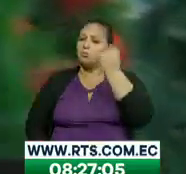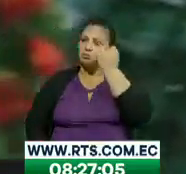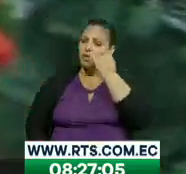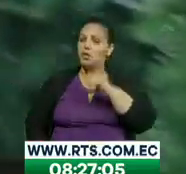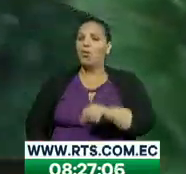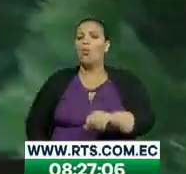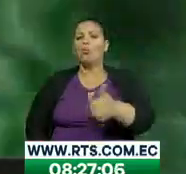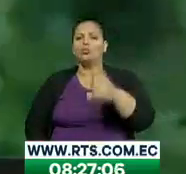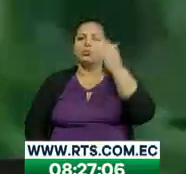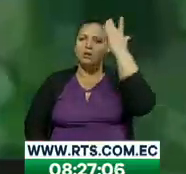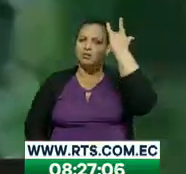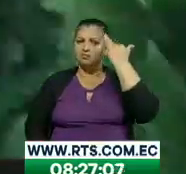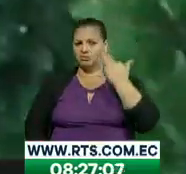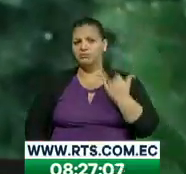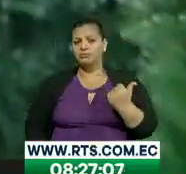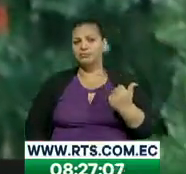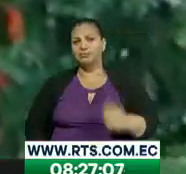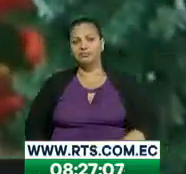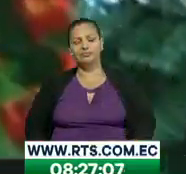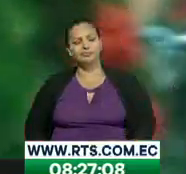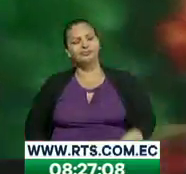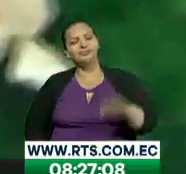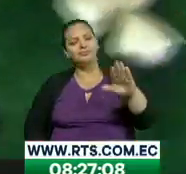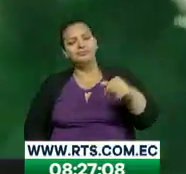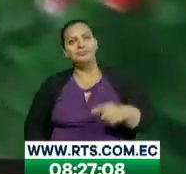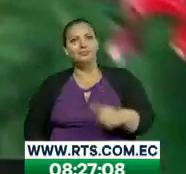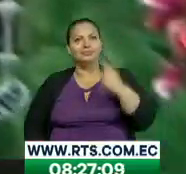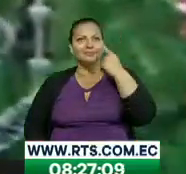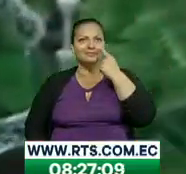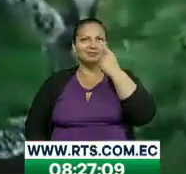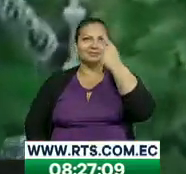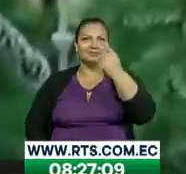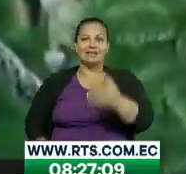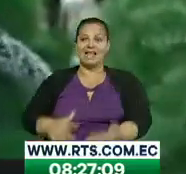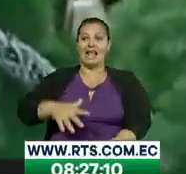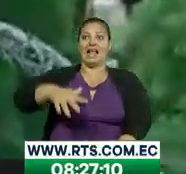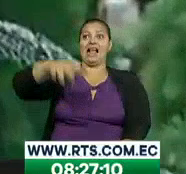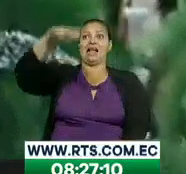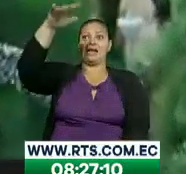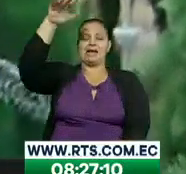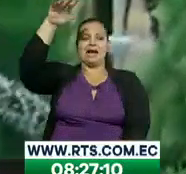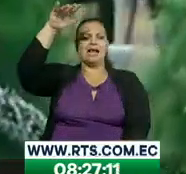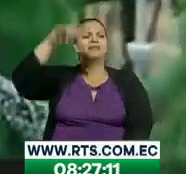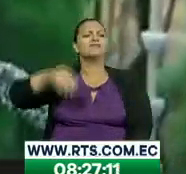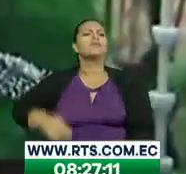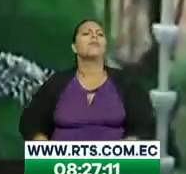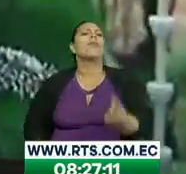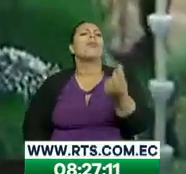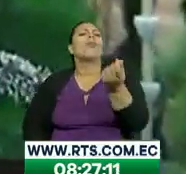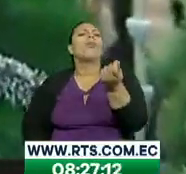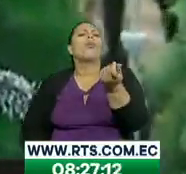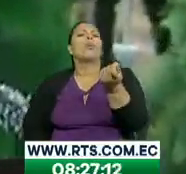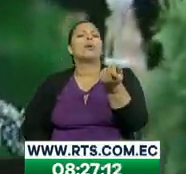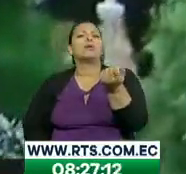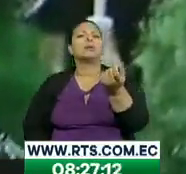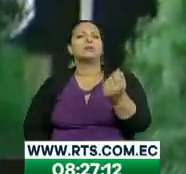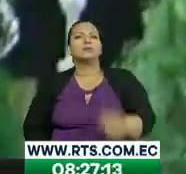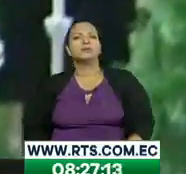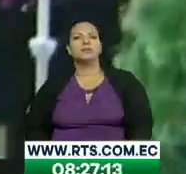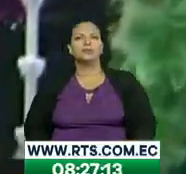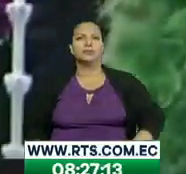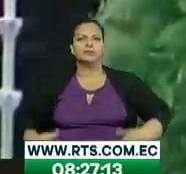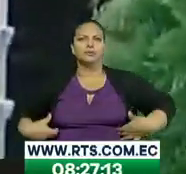y este grande, porque podemos decir, oye, tráigame los adornos para que lo vayan adornando, porque aquí va a encontrar de todo, desde el árbol,